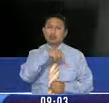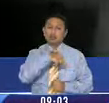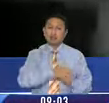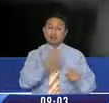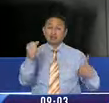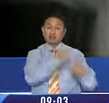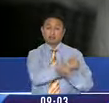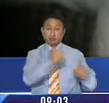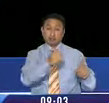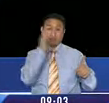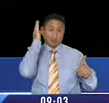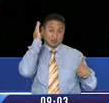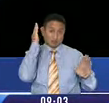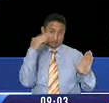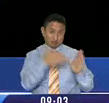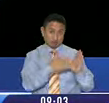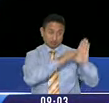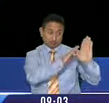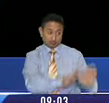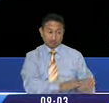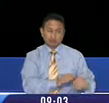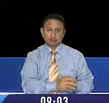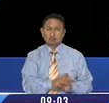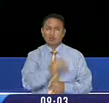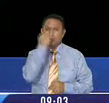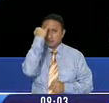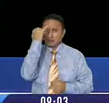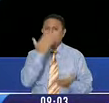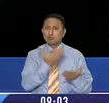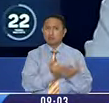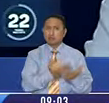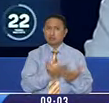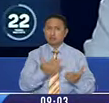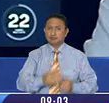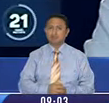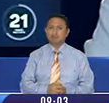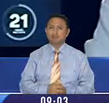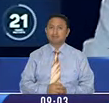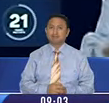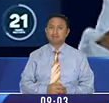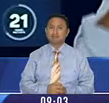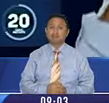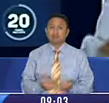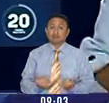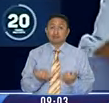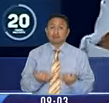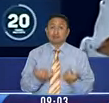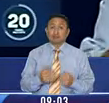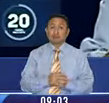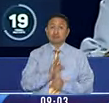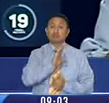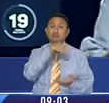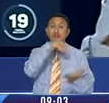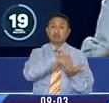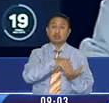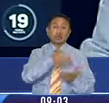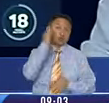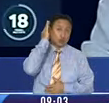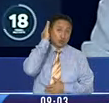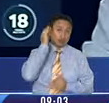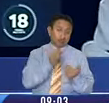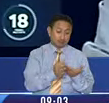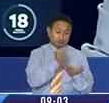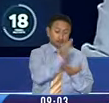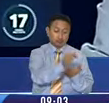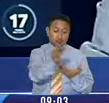de la violencia a la mujer. Las iniciativas propuestas son varias. Queremos ahora un centro Warmi en cada